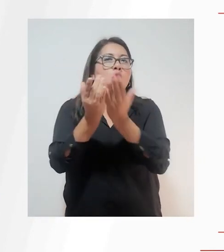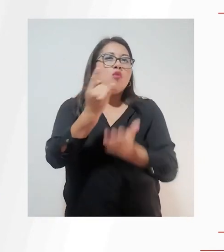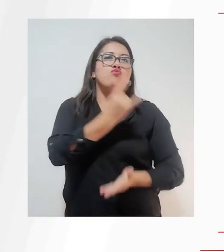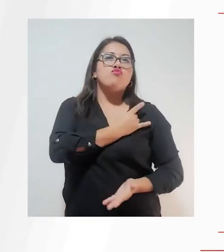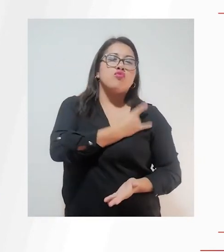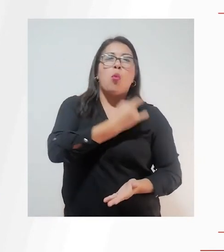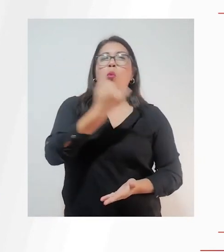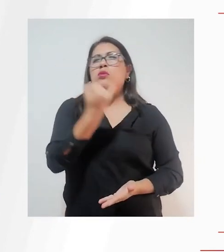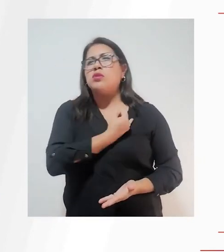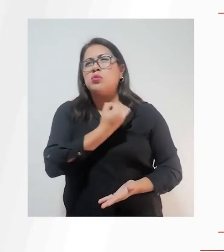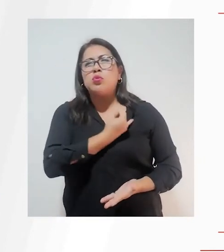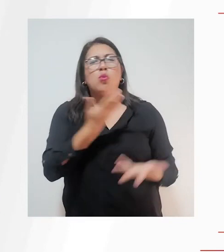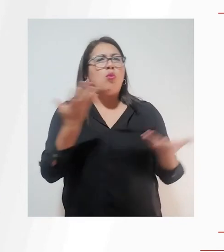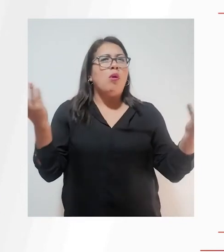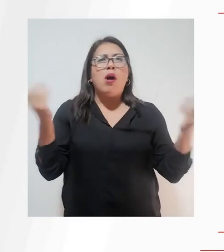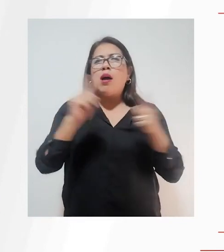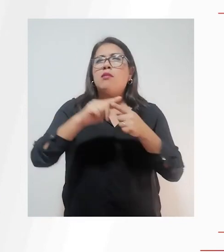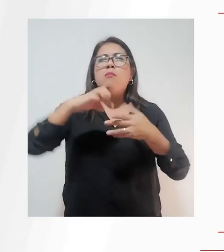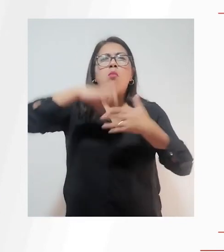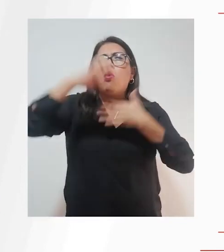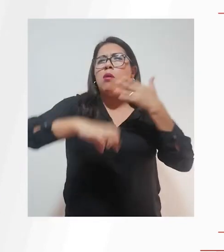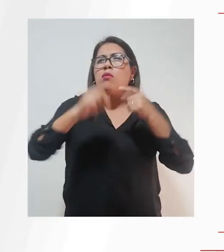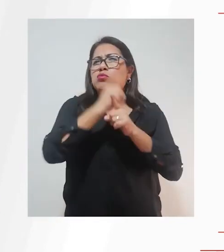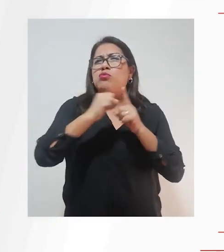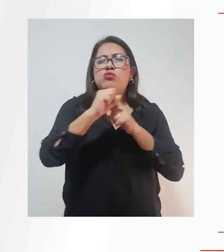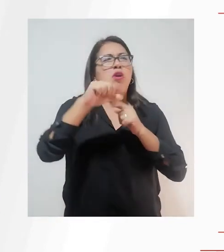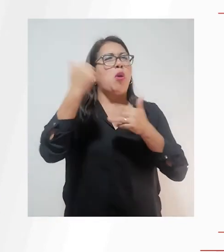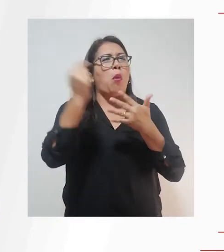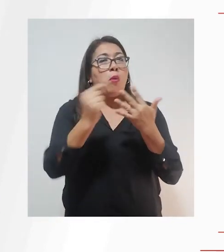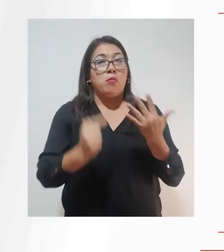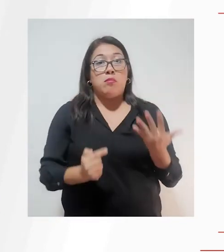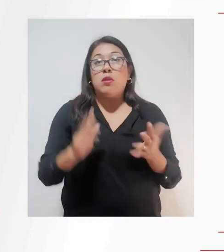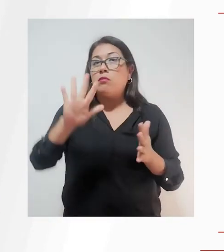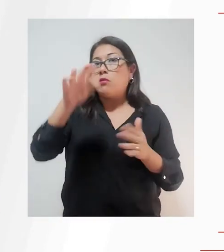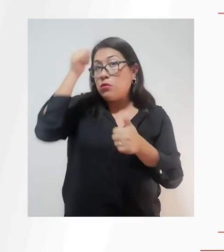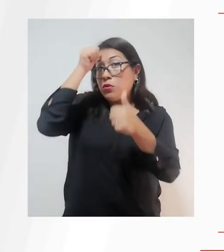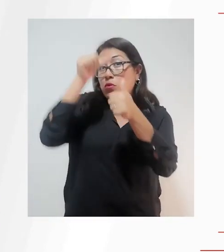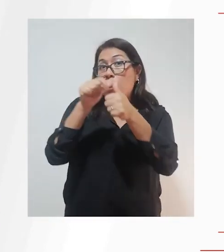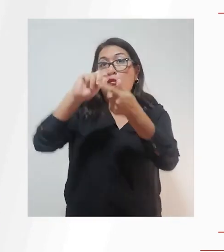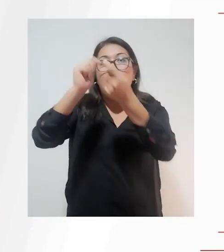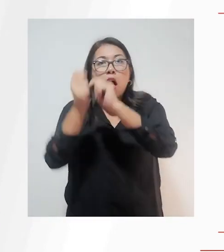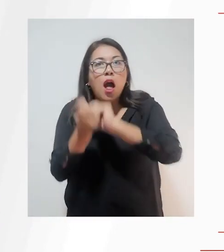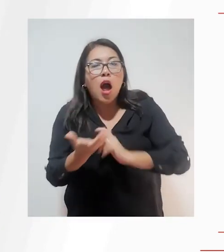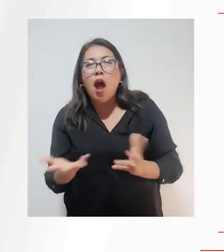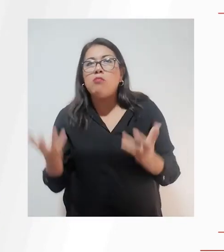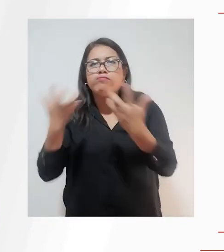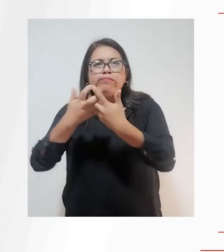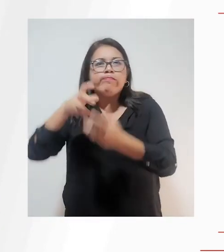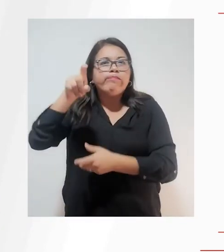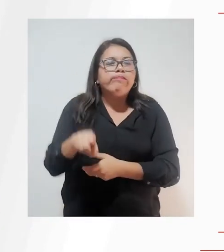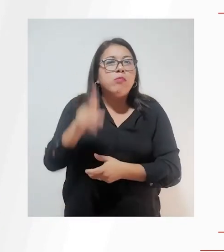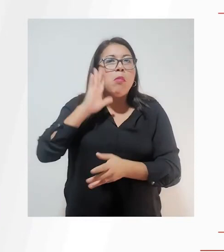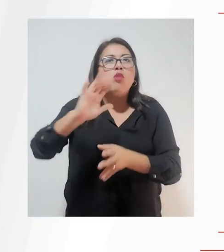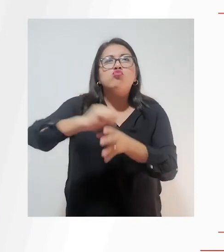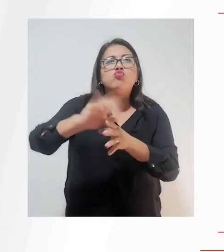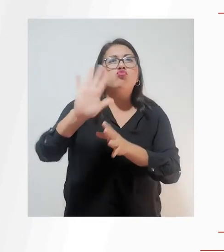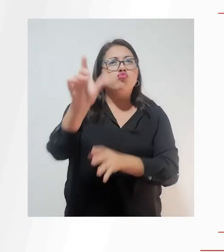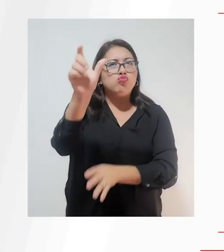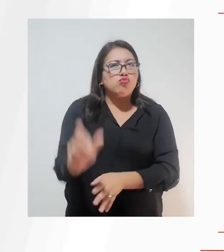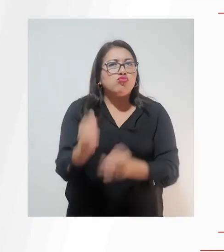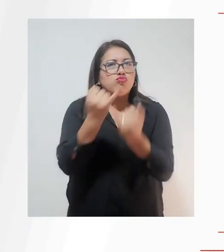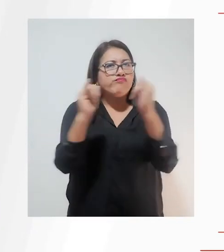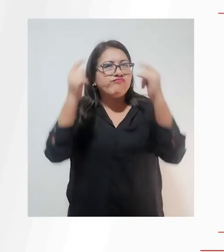colegios, universidades, institutos, hasta programas sociales, entre otros. Recuerda, los ajustes razonables para el ejercicio de la